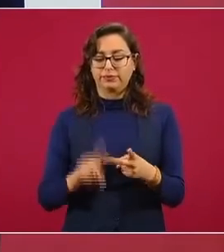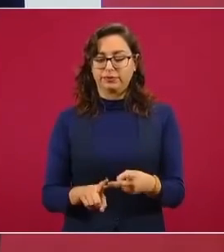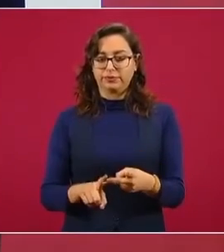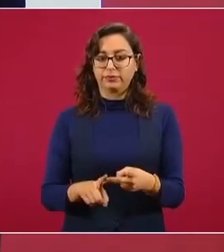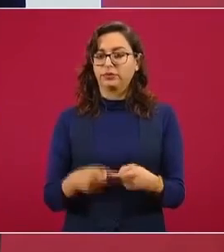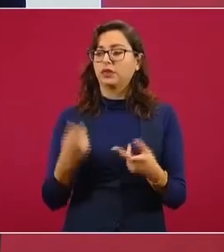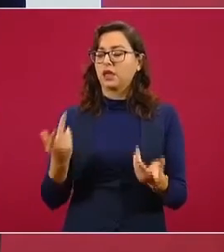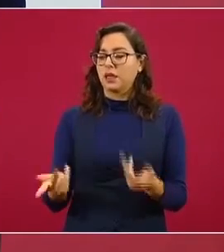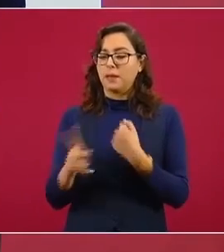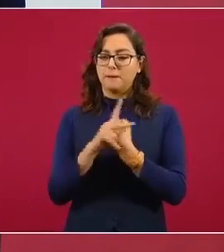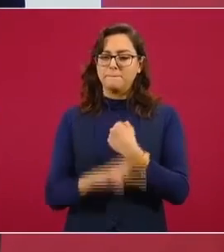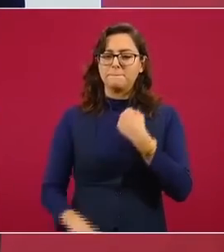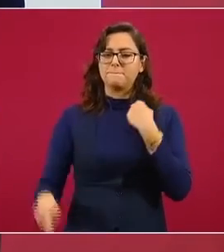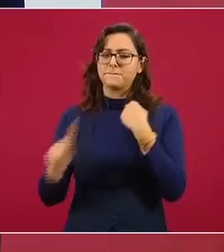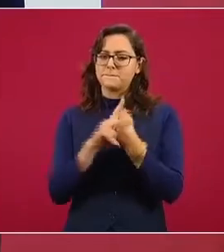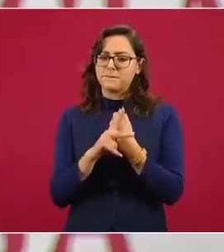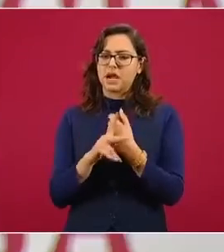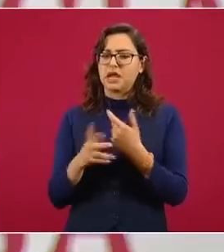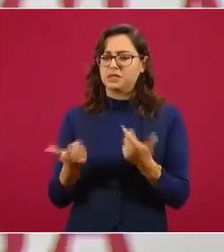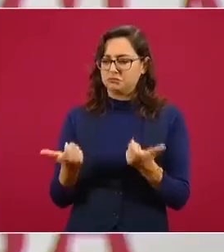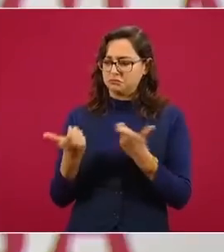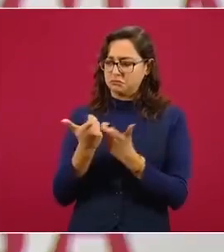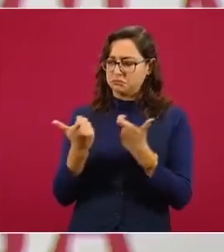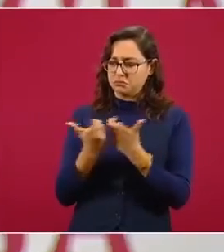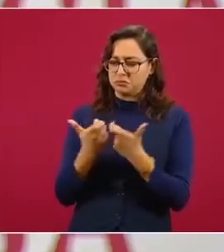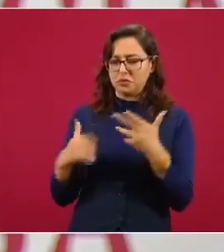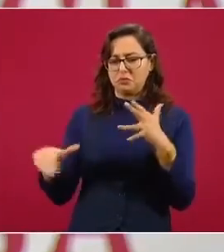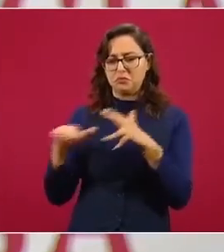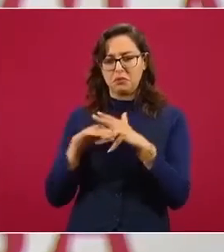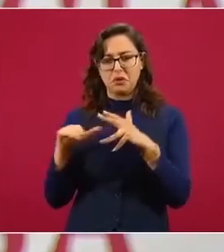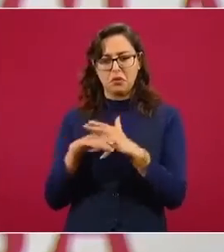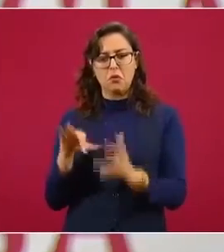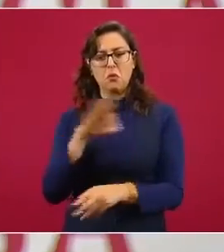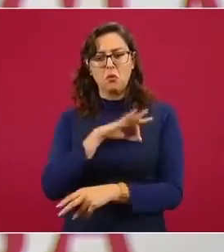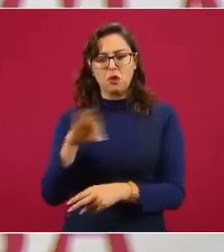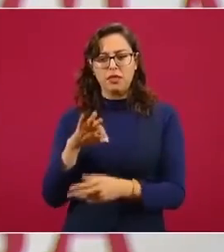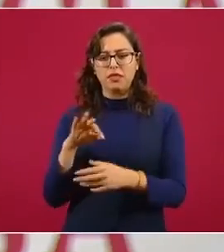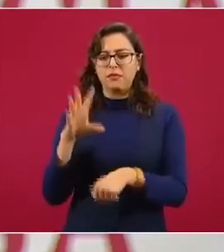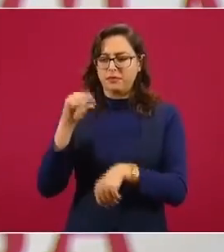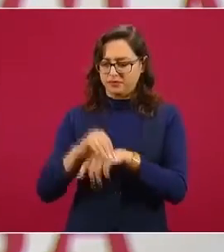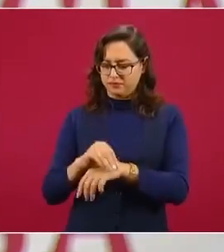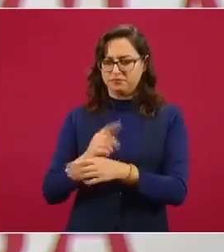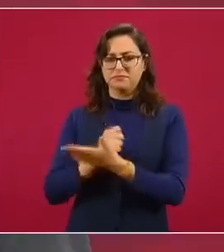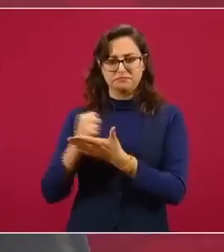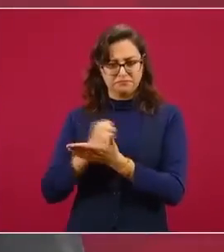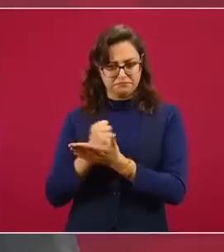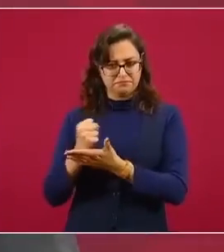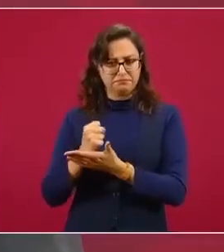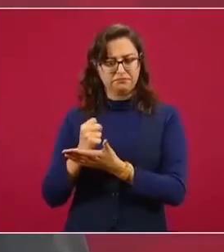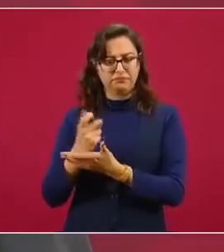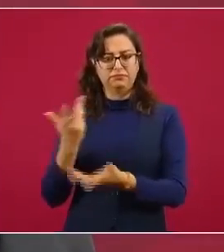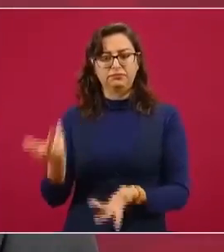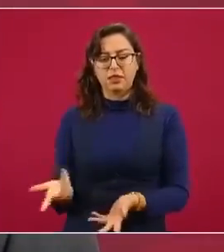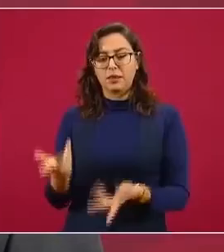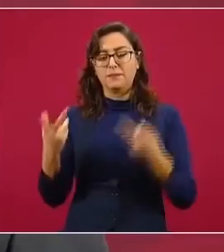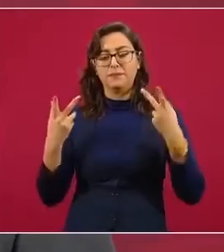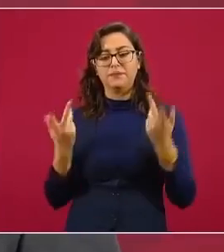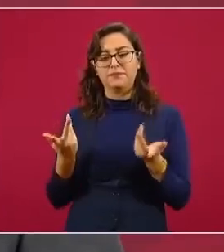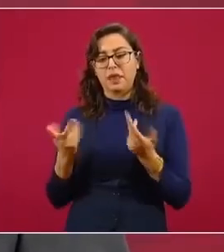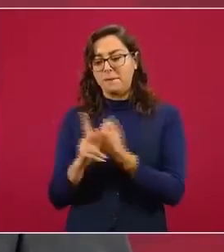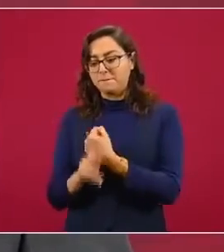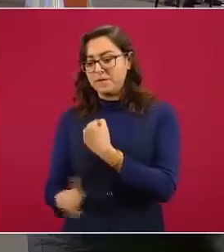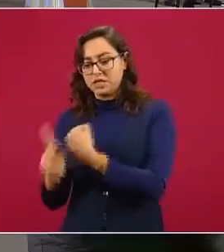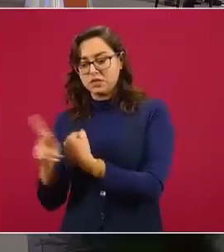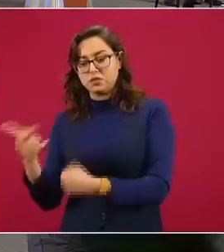a créditos con tasas de interés equivalentes a las de los países desarrollados. Es decir, los países pobres o los países de desarrollo